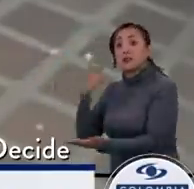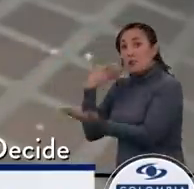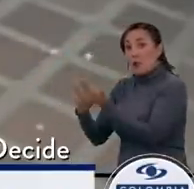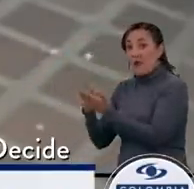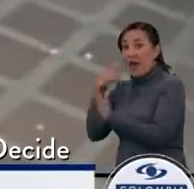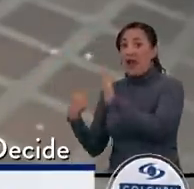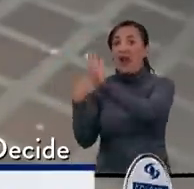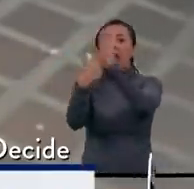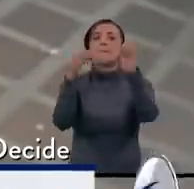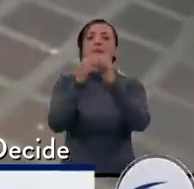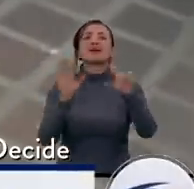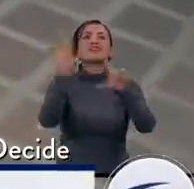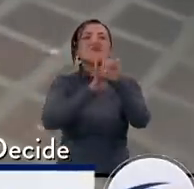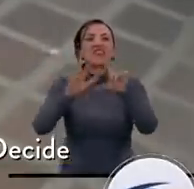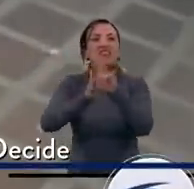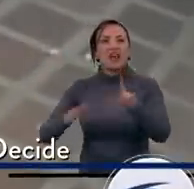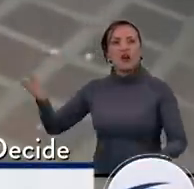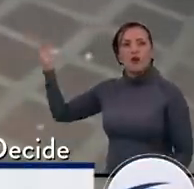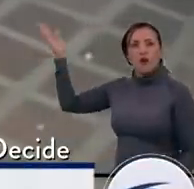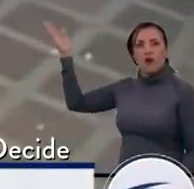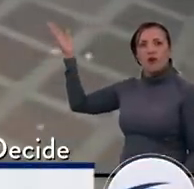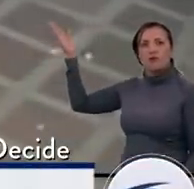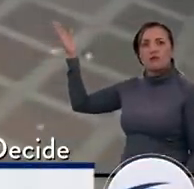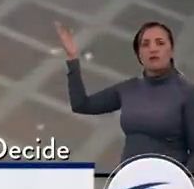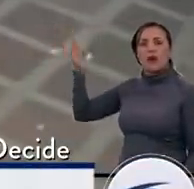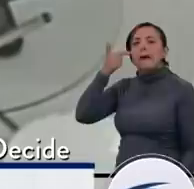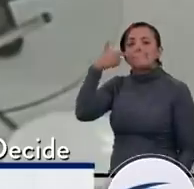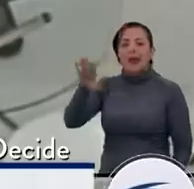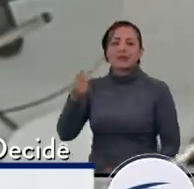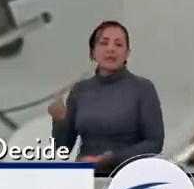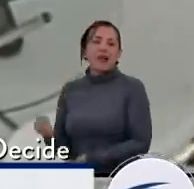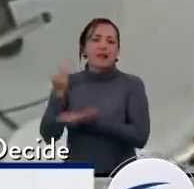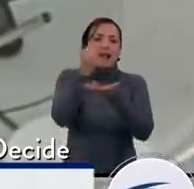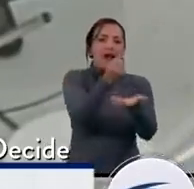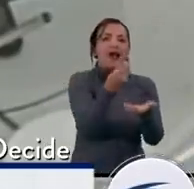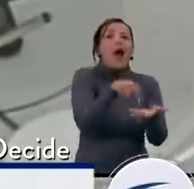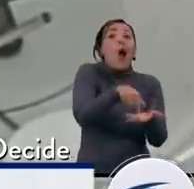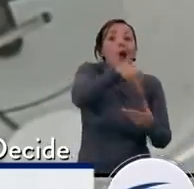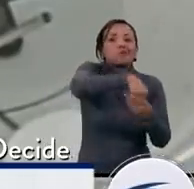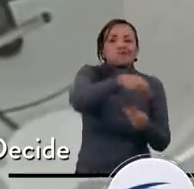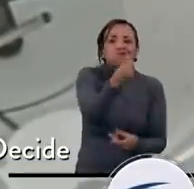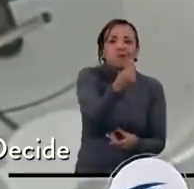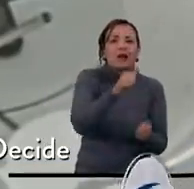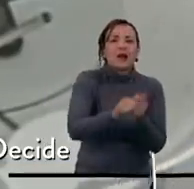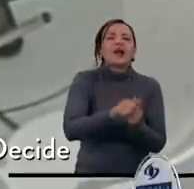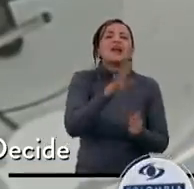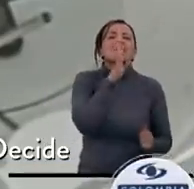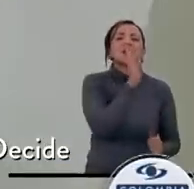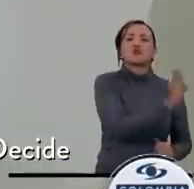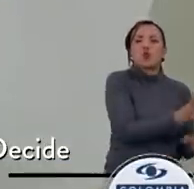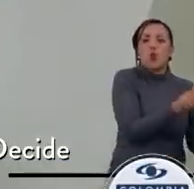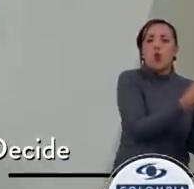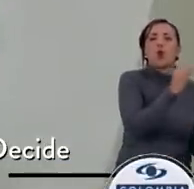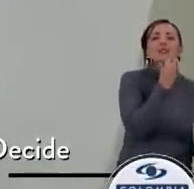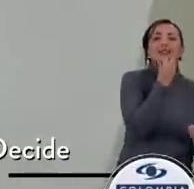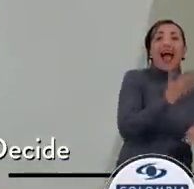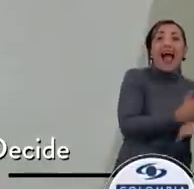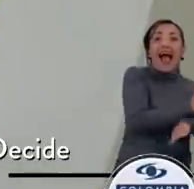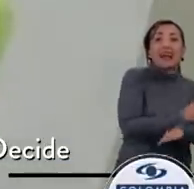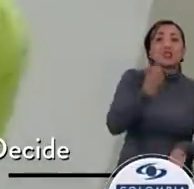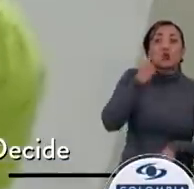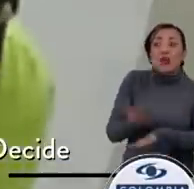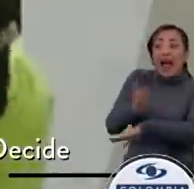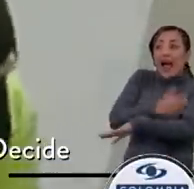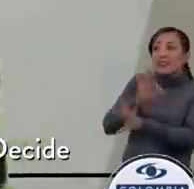en el que aparentemente se ve cuando le entregan un paquete con dinero. Ella señala que supuestamente fue entregado por la Casa Char un día antes del allanamiento a la sede